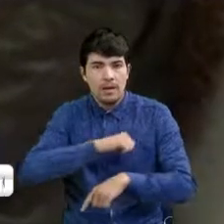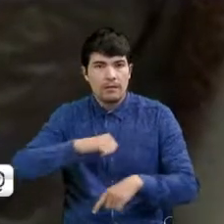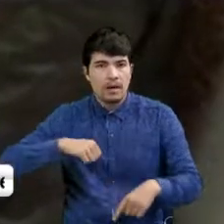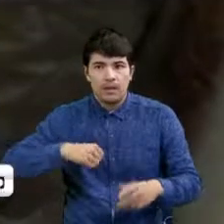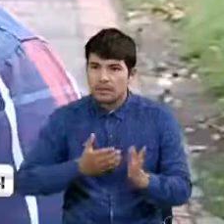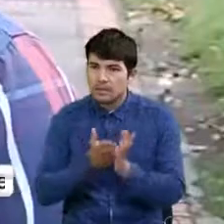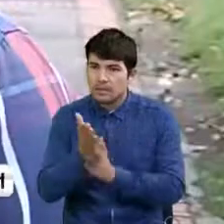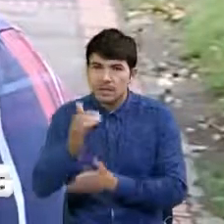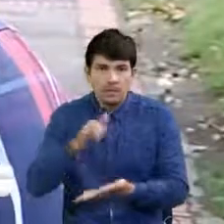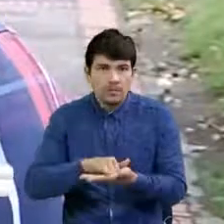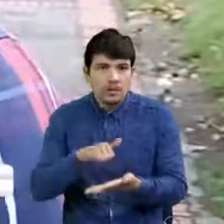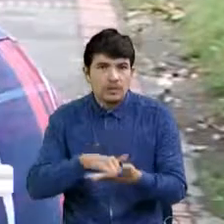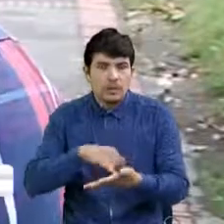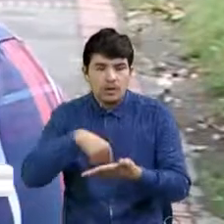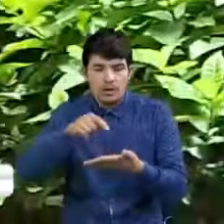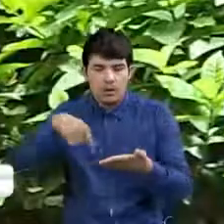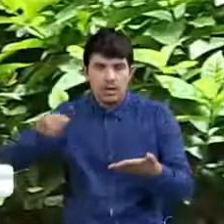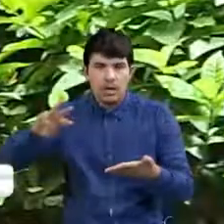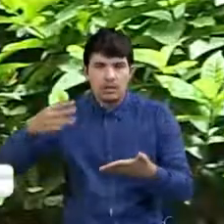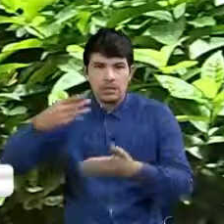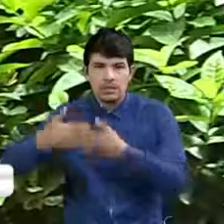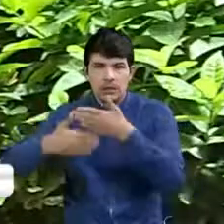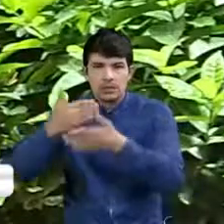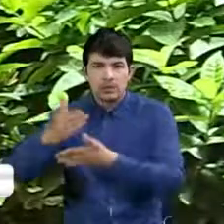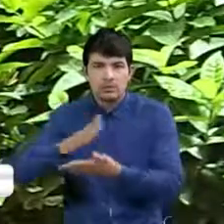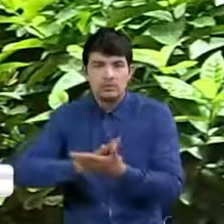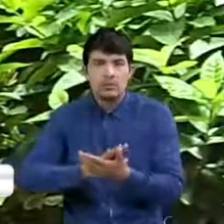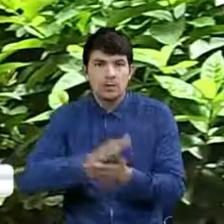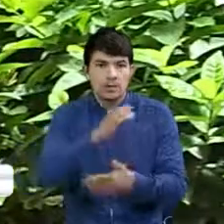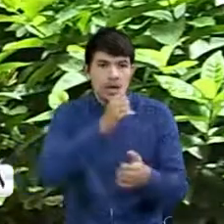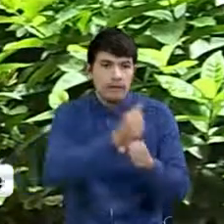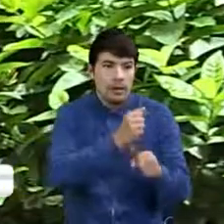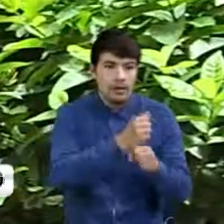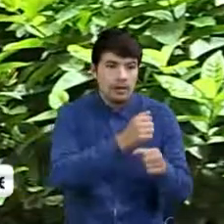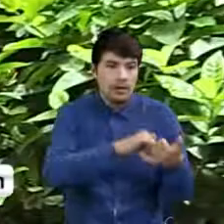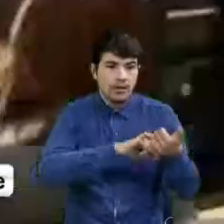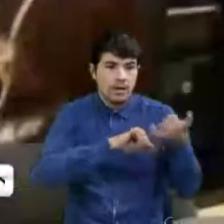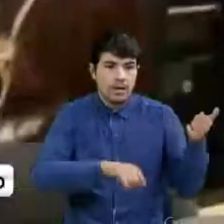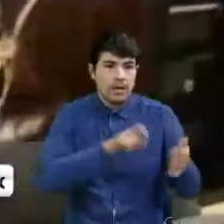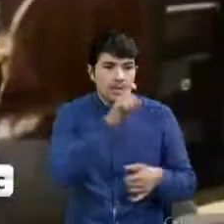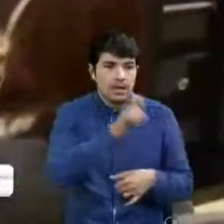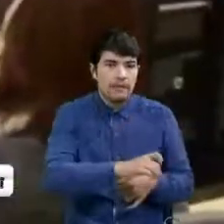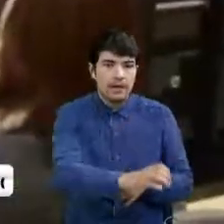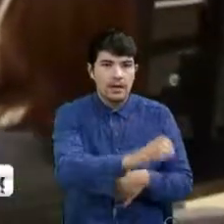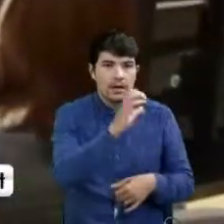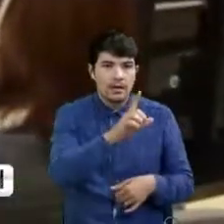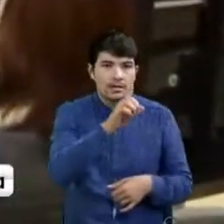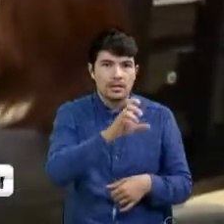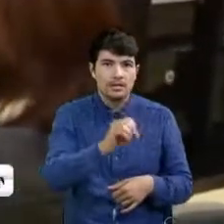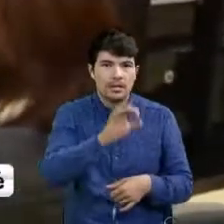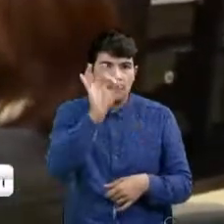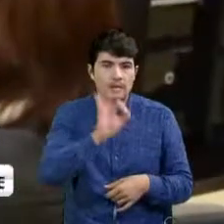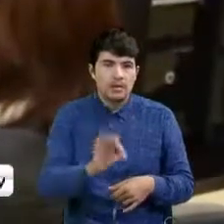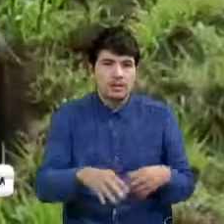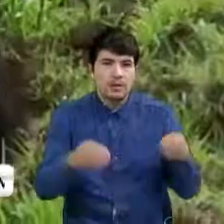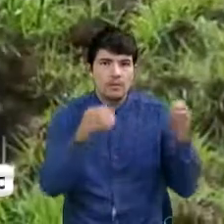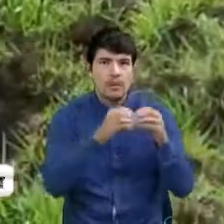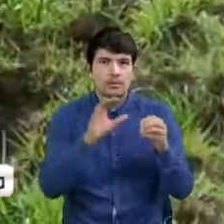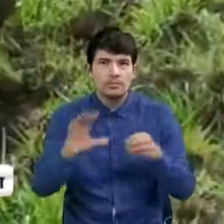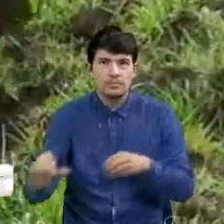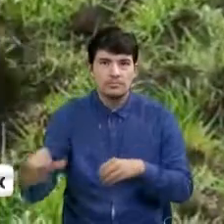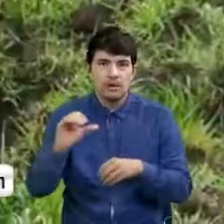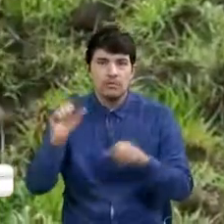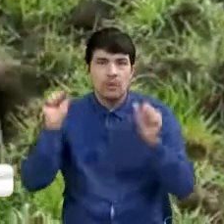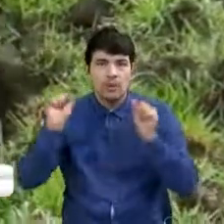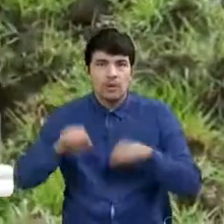siguen en esto de la tercerización laboral. Un trabajador independiente entonces tendría que ganar 60% más que un asalariado común